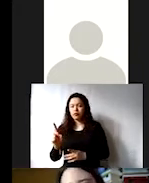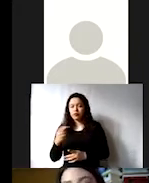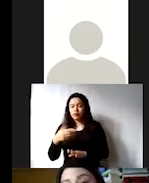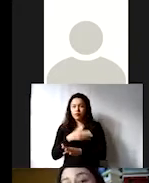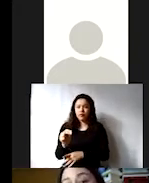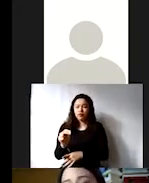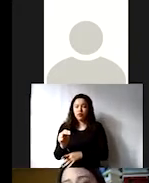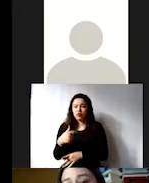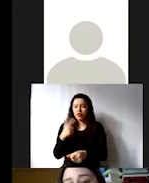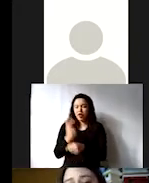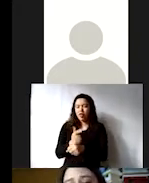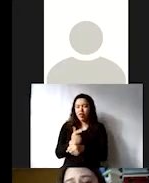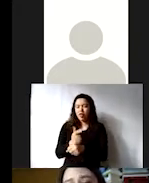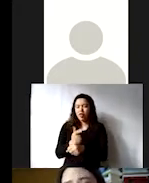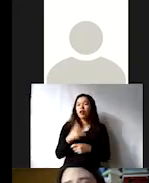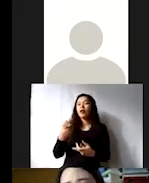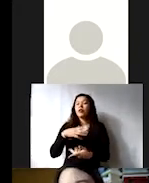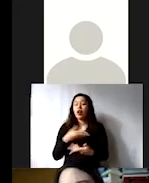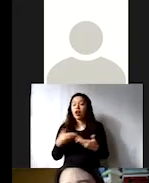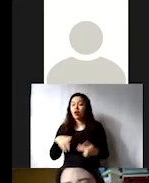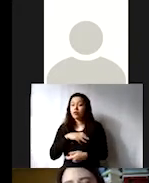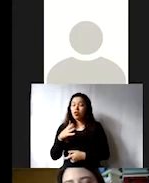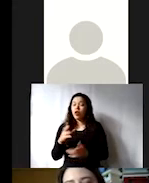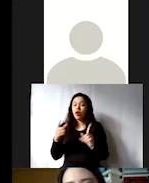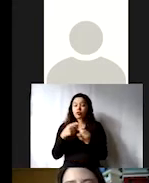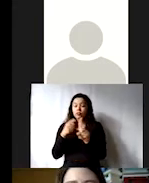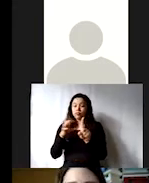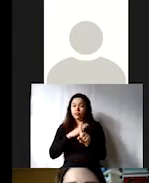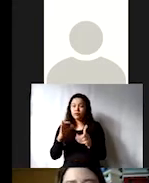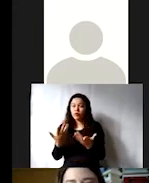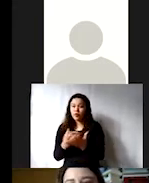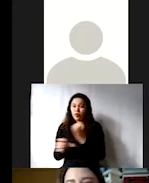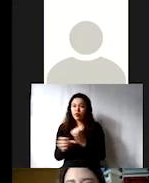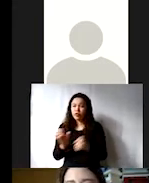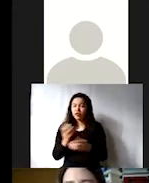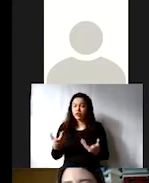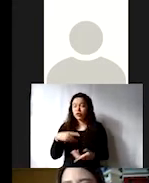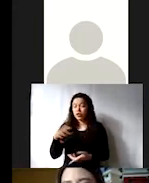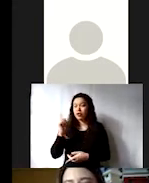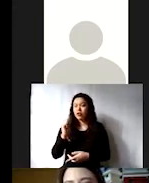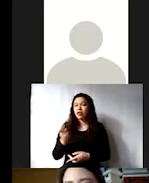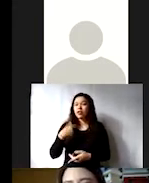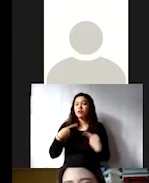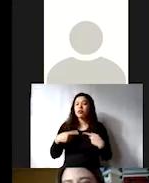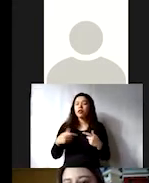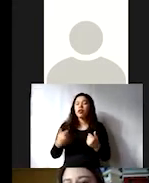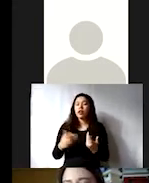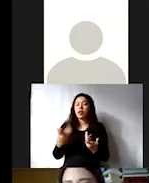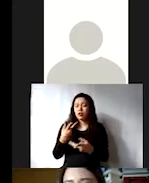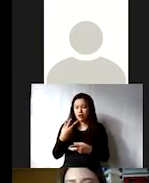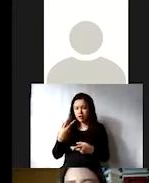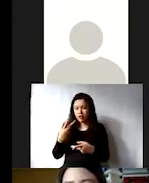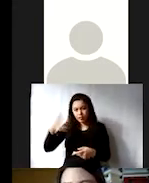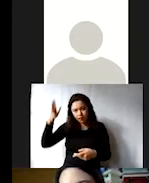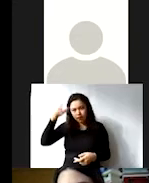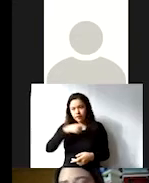significa que no he trabajado o esté trabajando sobre ella. ¿Qué me refiero con esto? Puedo ser una organización que trabaja con personas